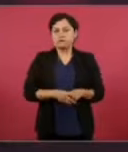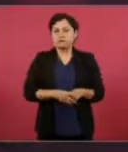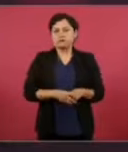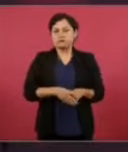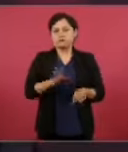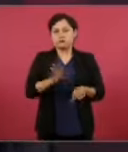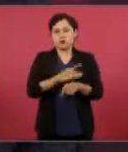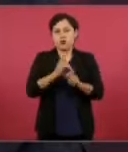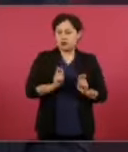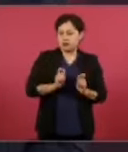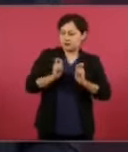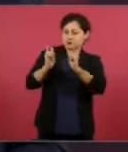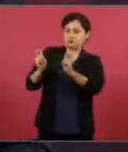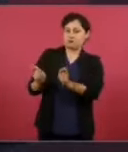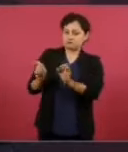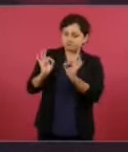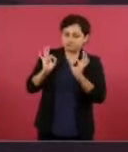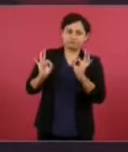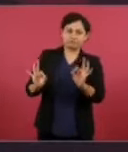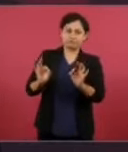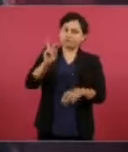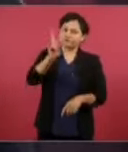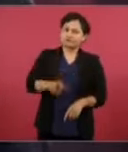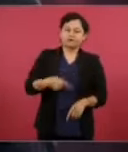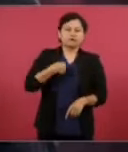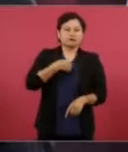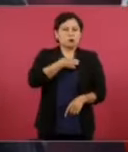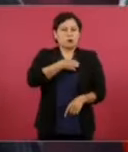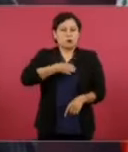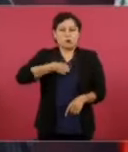es un buen relevo, o sea, yo estoy muy contento,